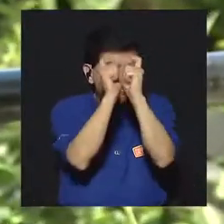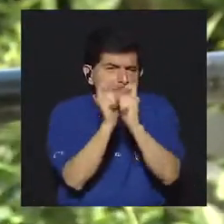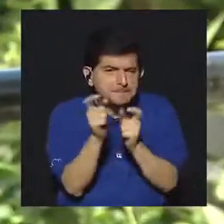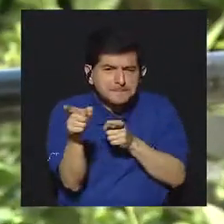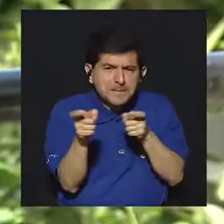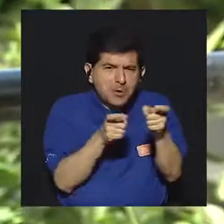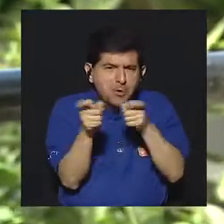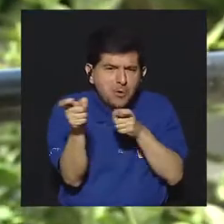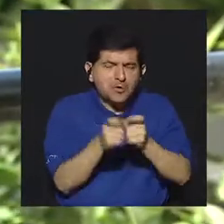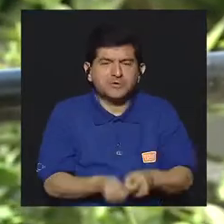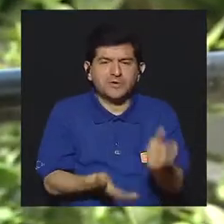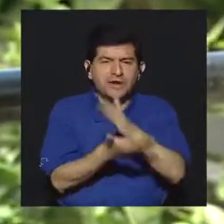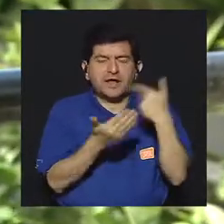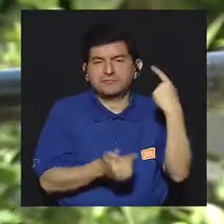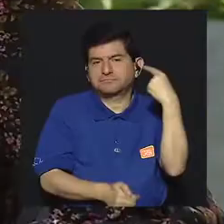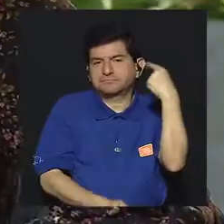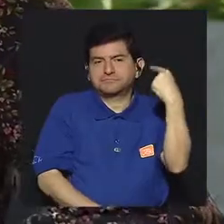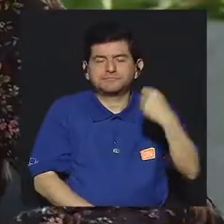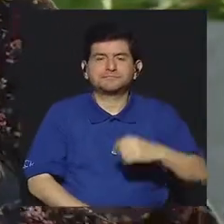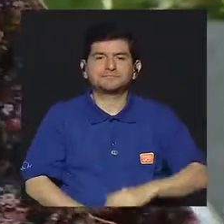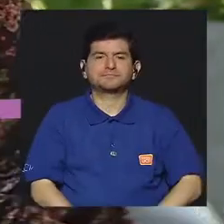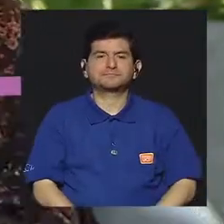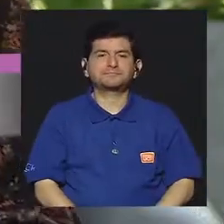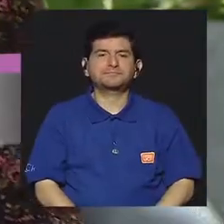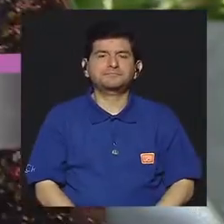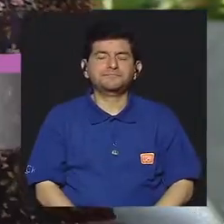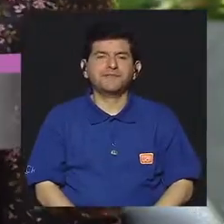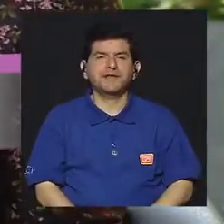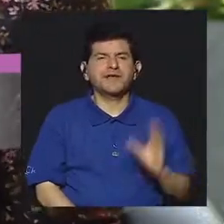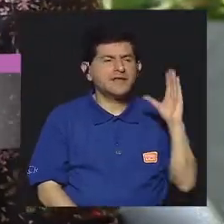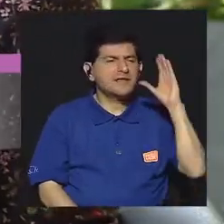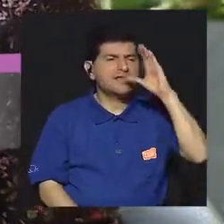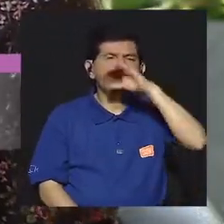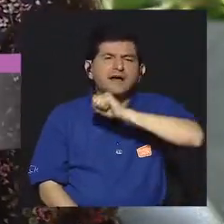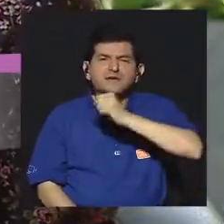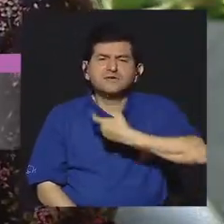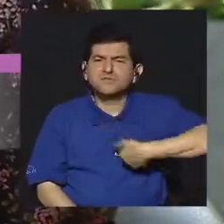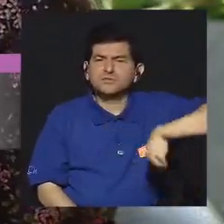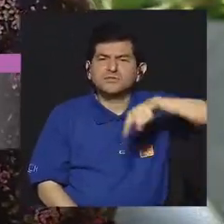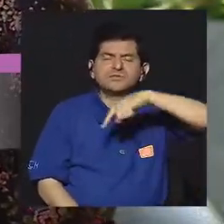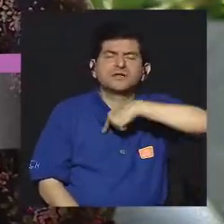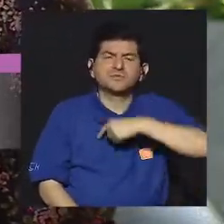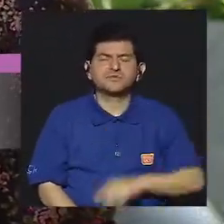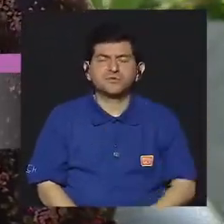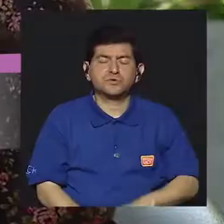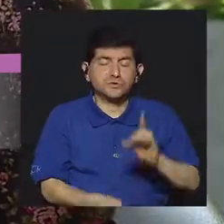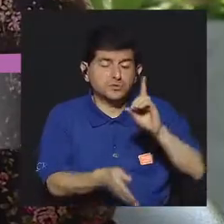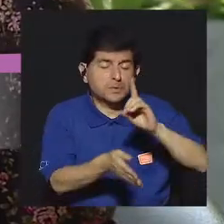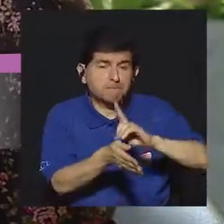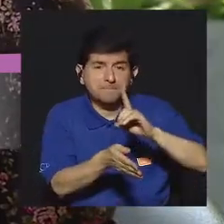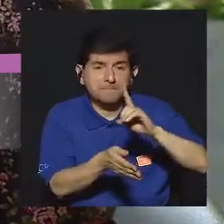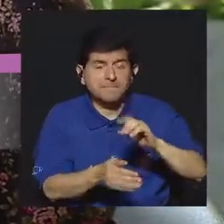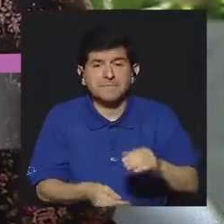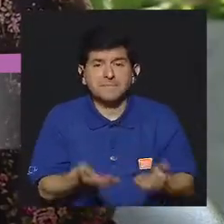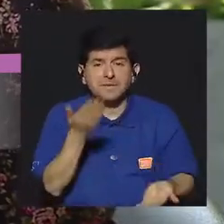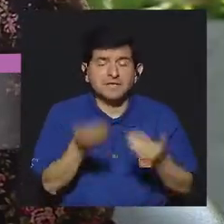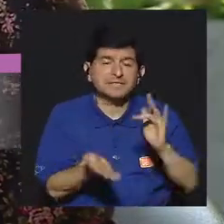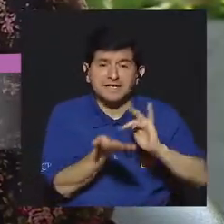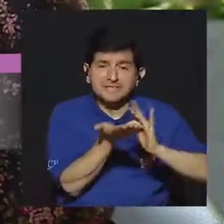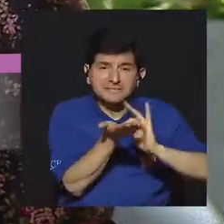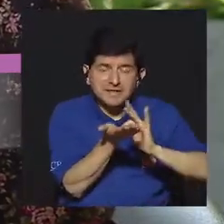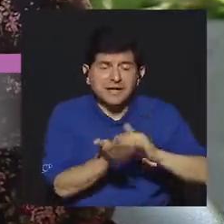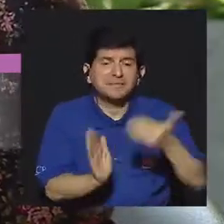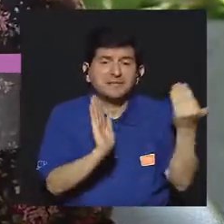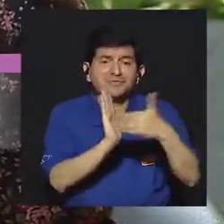nosotros ir controlando la parte de la audición. Diana, ¿cómo reconocer cuando un medicamento nos